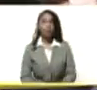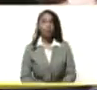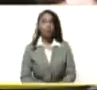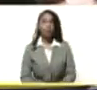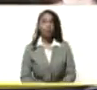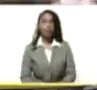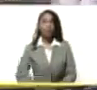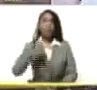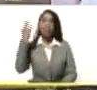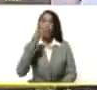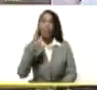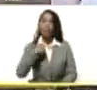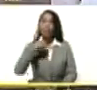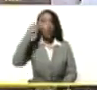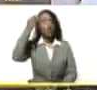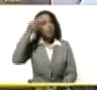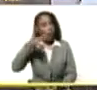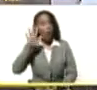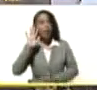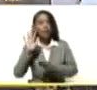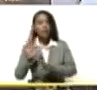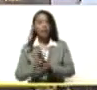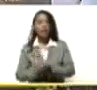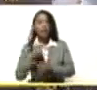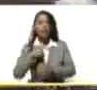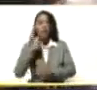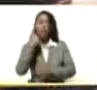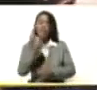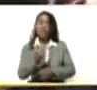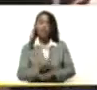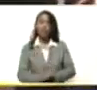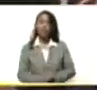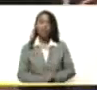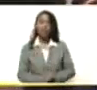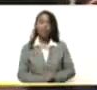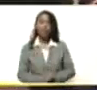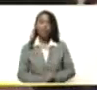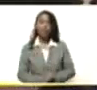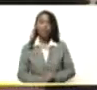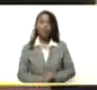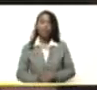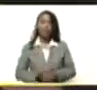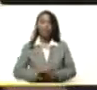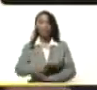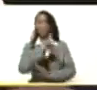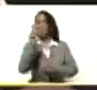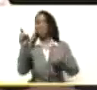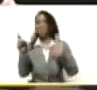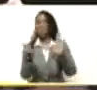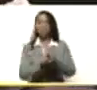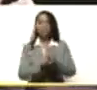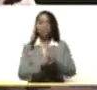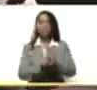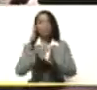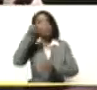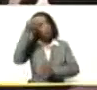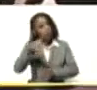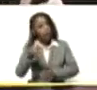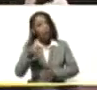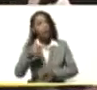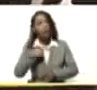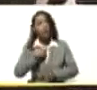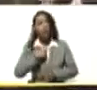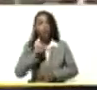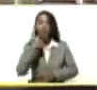De verdad lo creo. Y lo digo con plena creencia de lo que